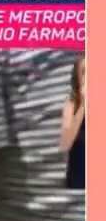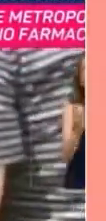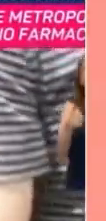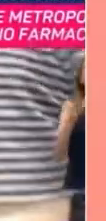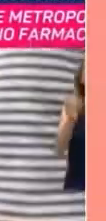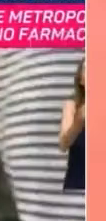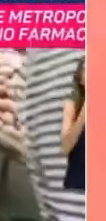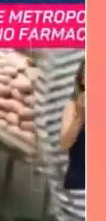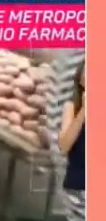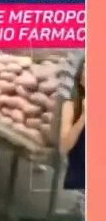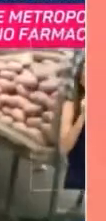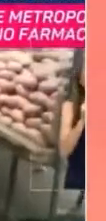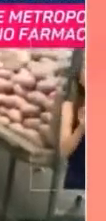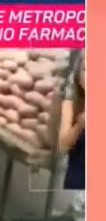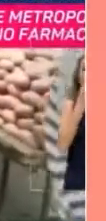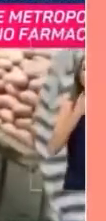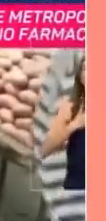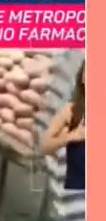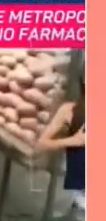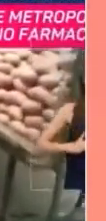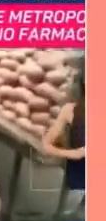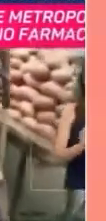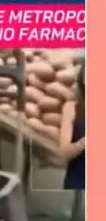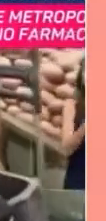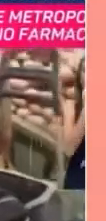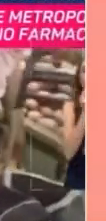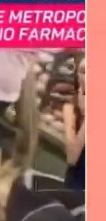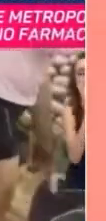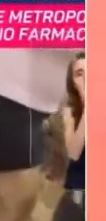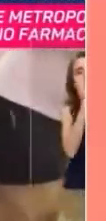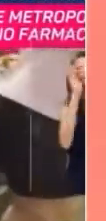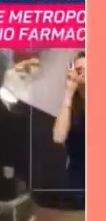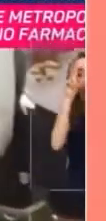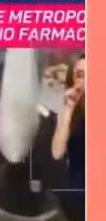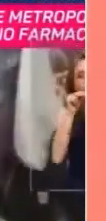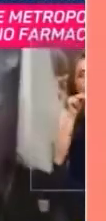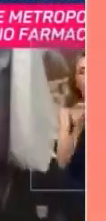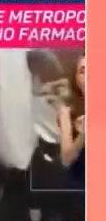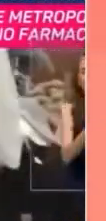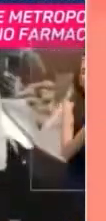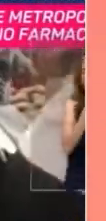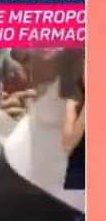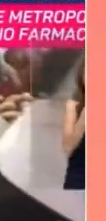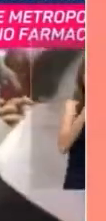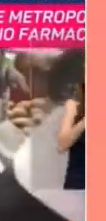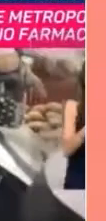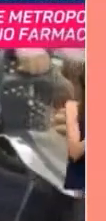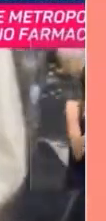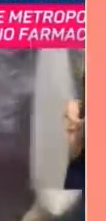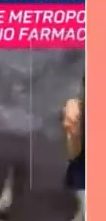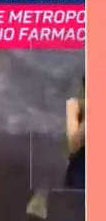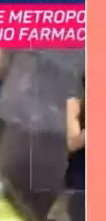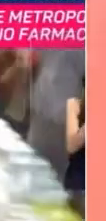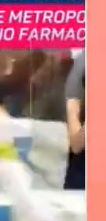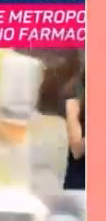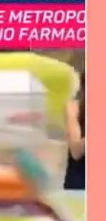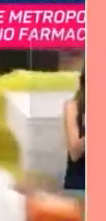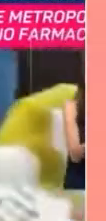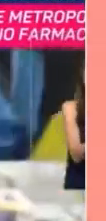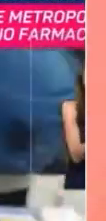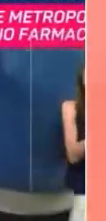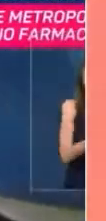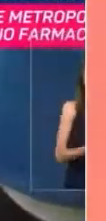se aumenta de forma tan indiscriminada la venta de estos medicamentos, la venta de psicotrópicos a través de redes sociales, que